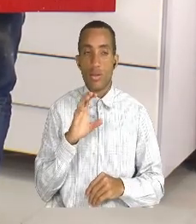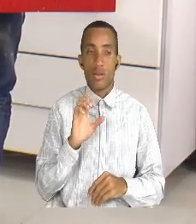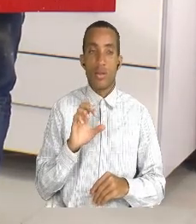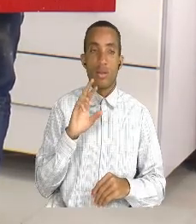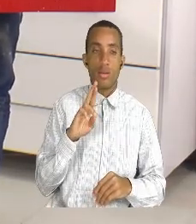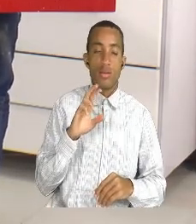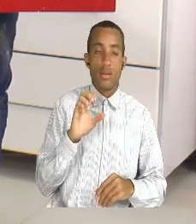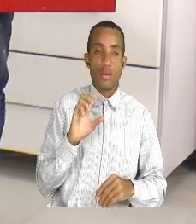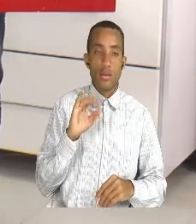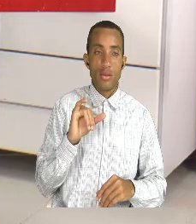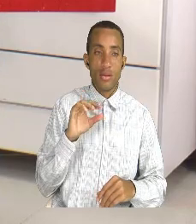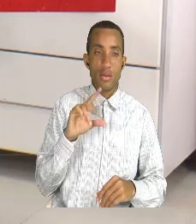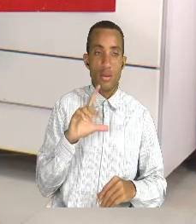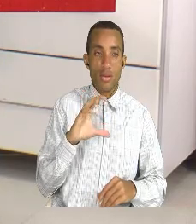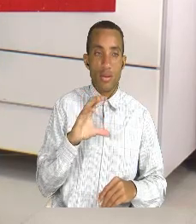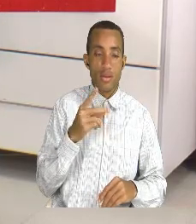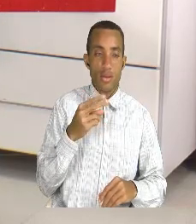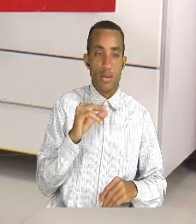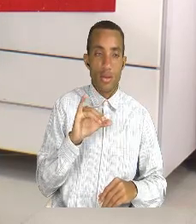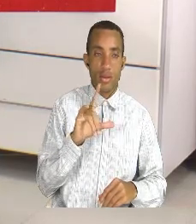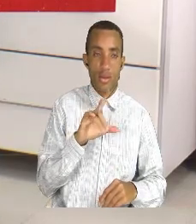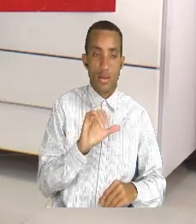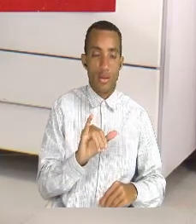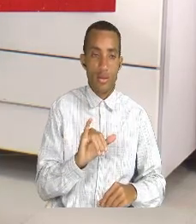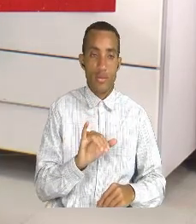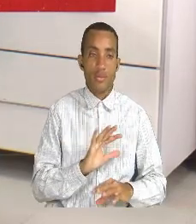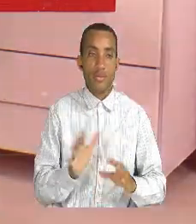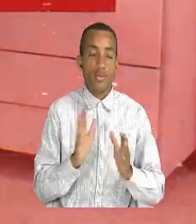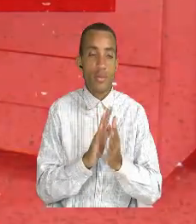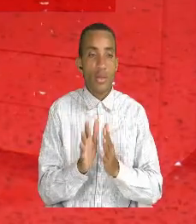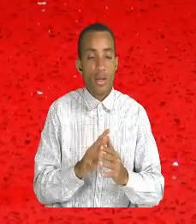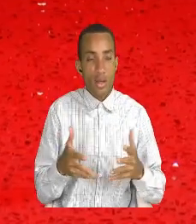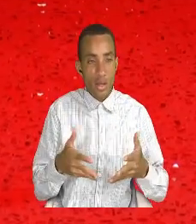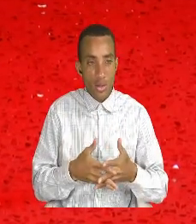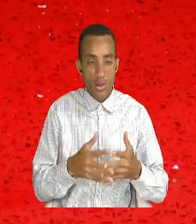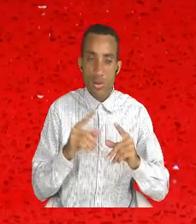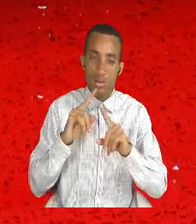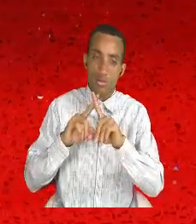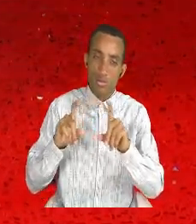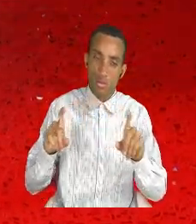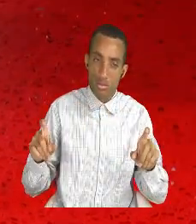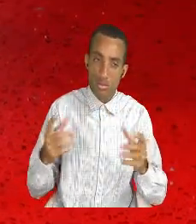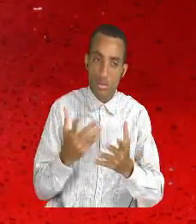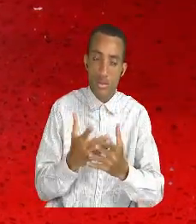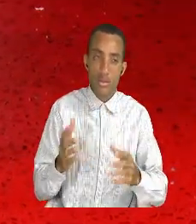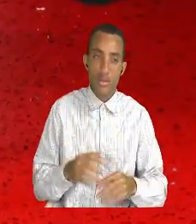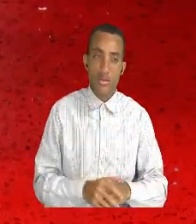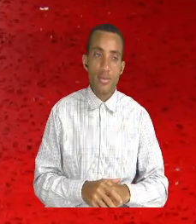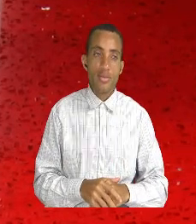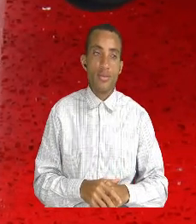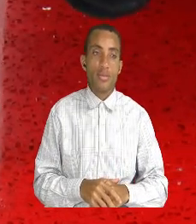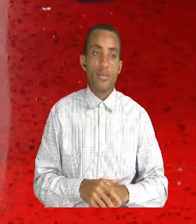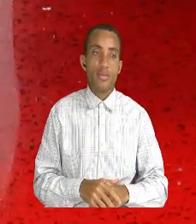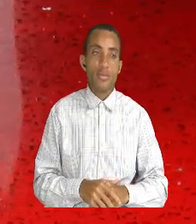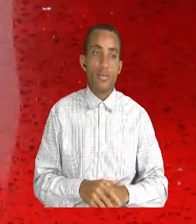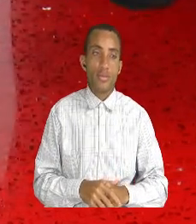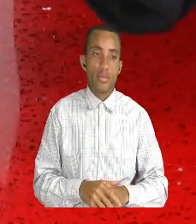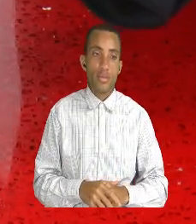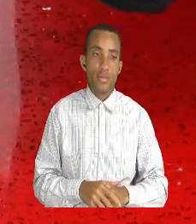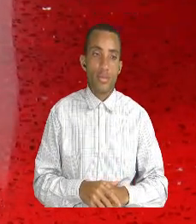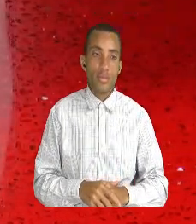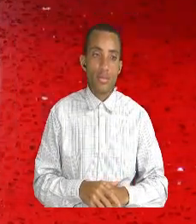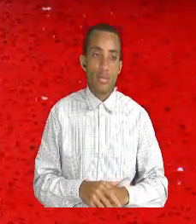la hojita solamente. Sí. Las hojitas. Normalmente podemos este arroz acompañarlo con diferentes cosas. No los veo, pero bueno. Estás terminando la